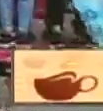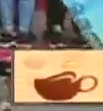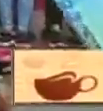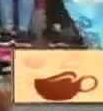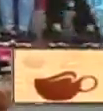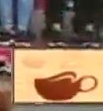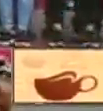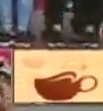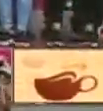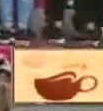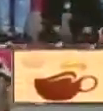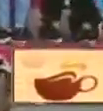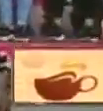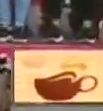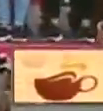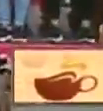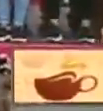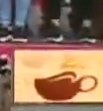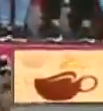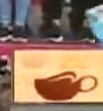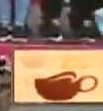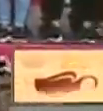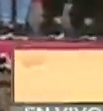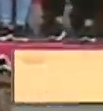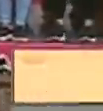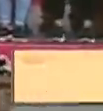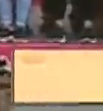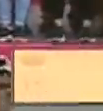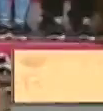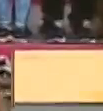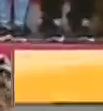patria! ¡Que viva la patria!